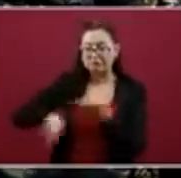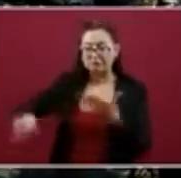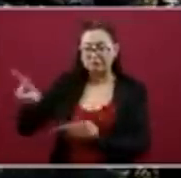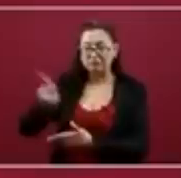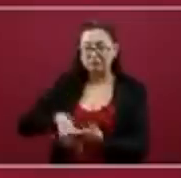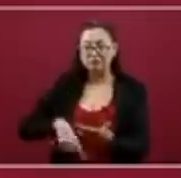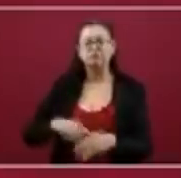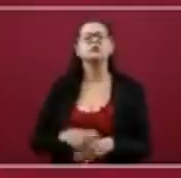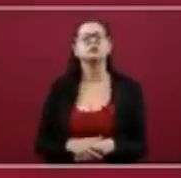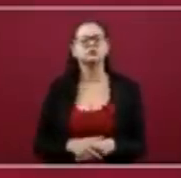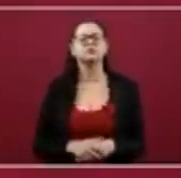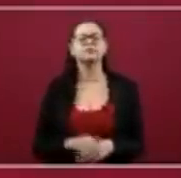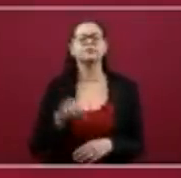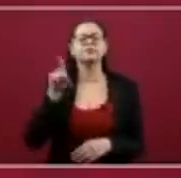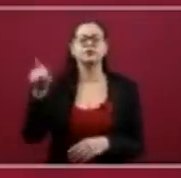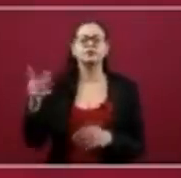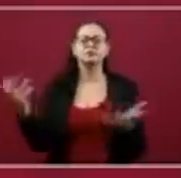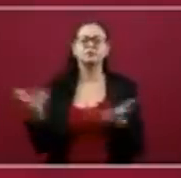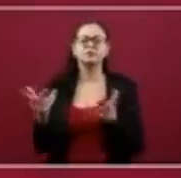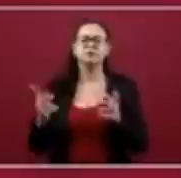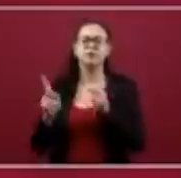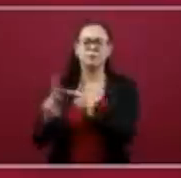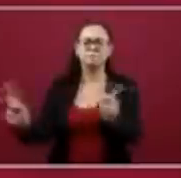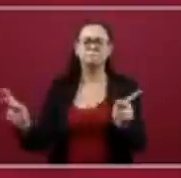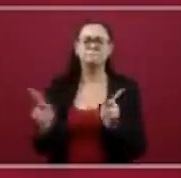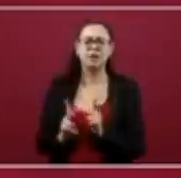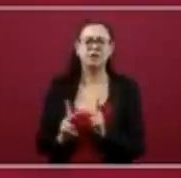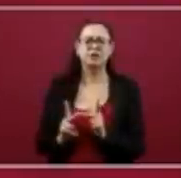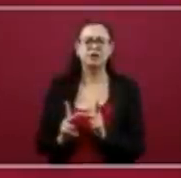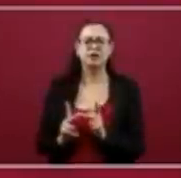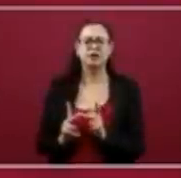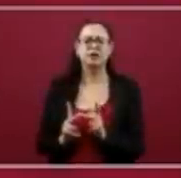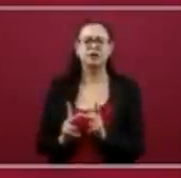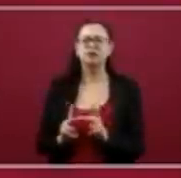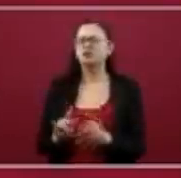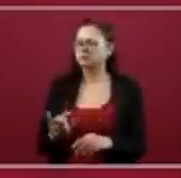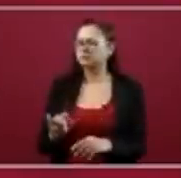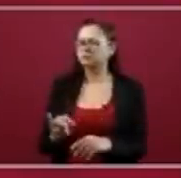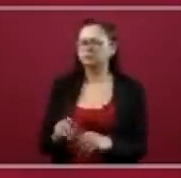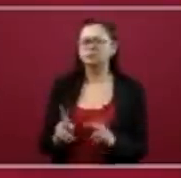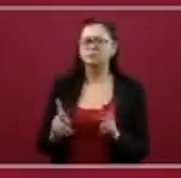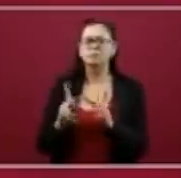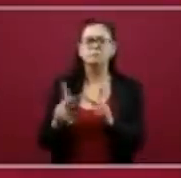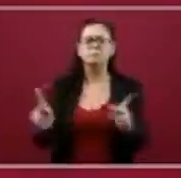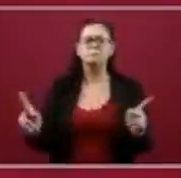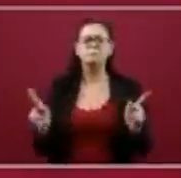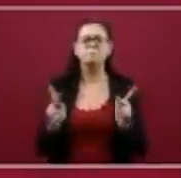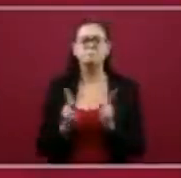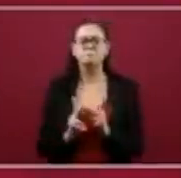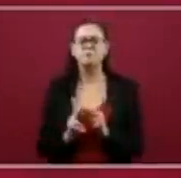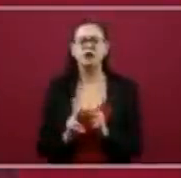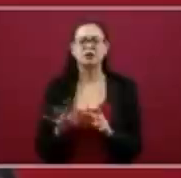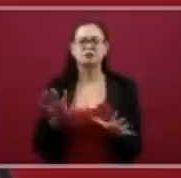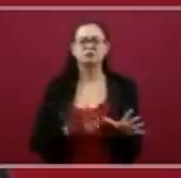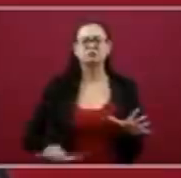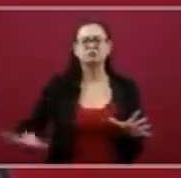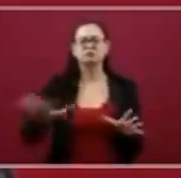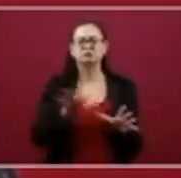parque. Sí, ya se ha avanzado. Un parque, un espacio,